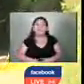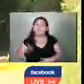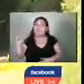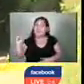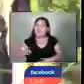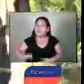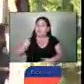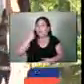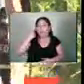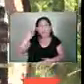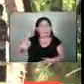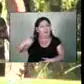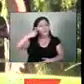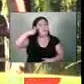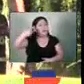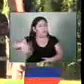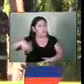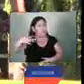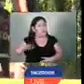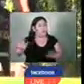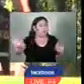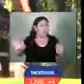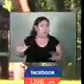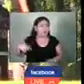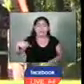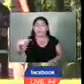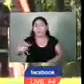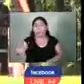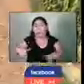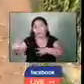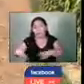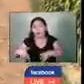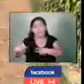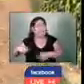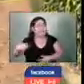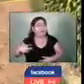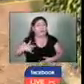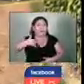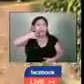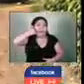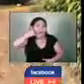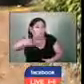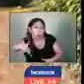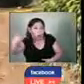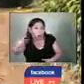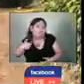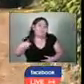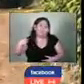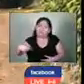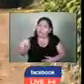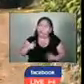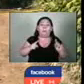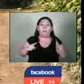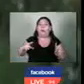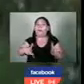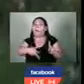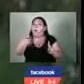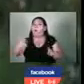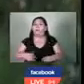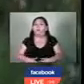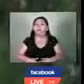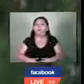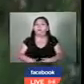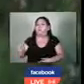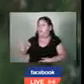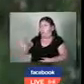ahorita porque cada rato se asaltan a nadie, teléfonos, todo eso le quitan a uno cuando pase con él. ¿Es